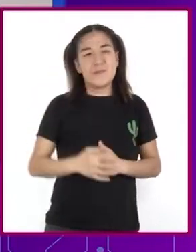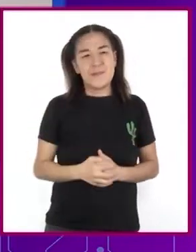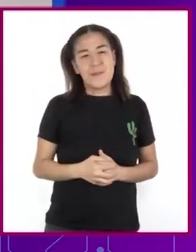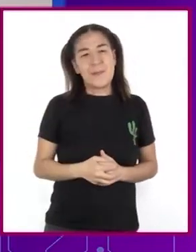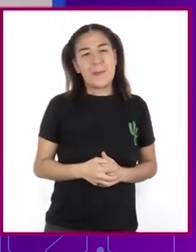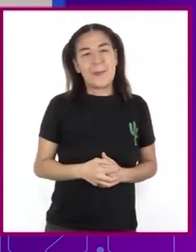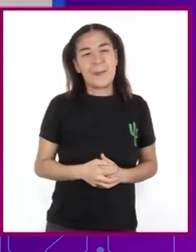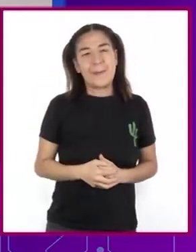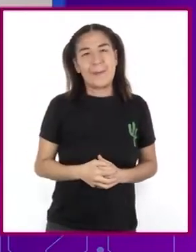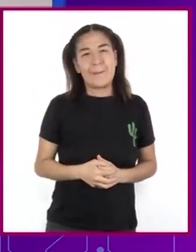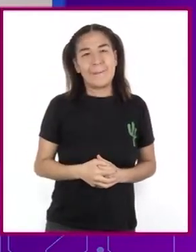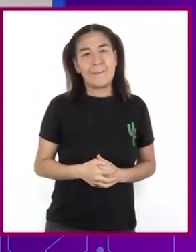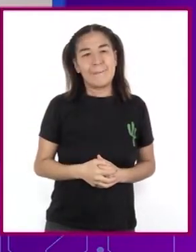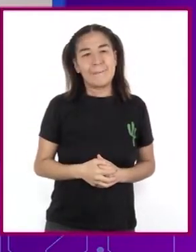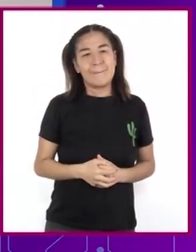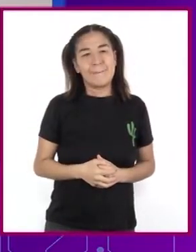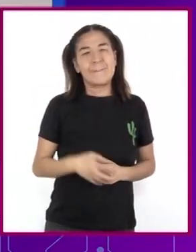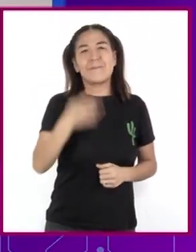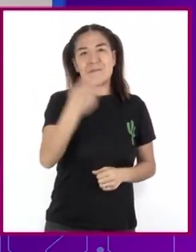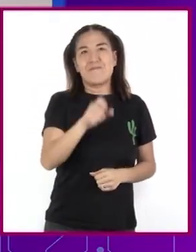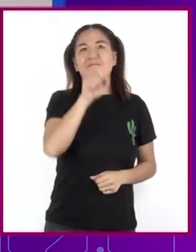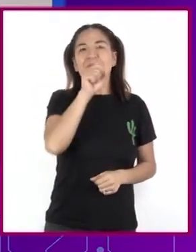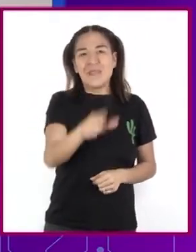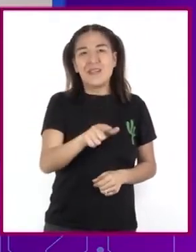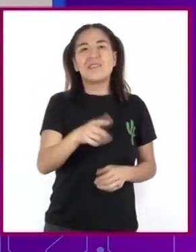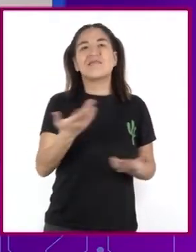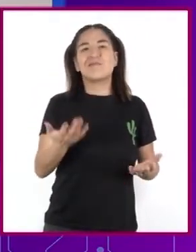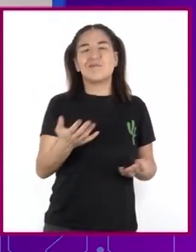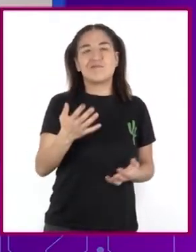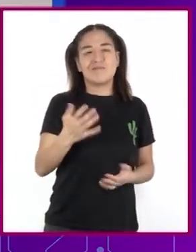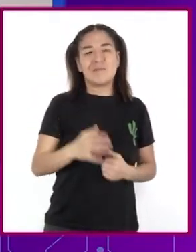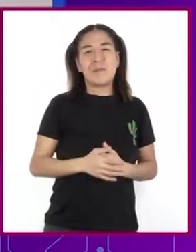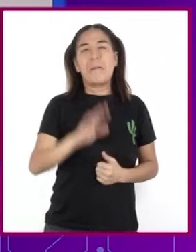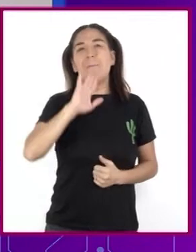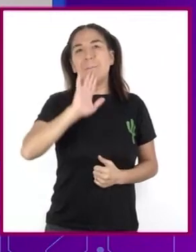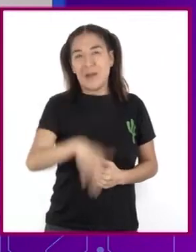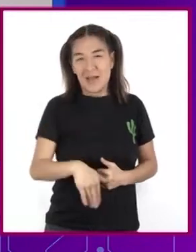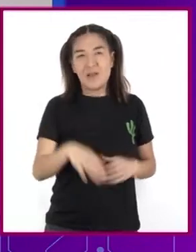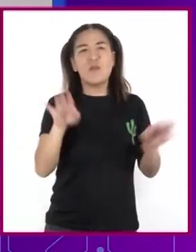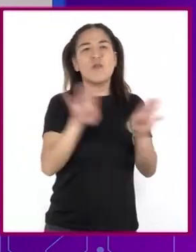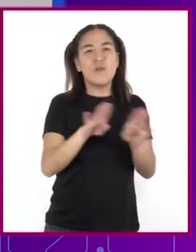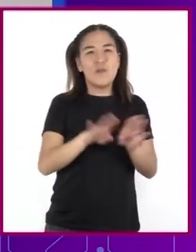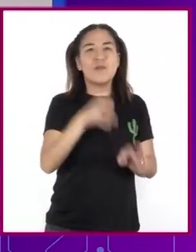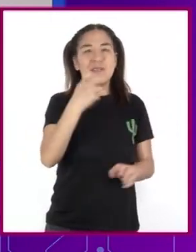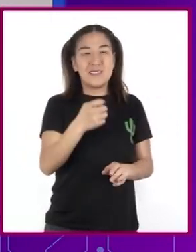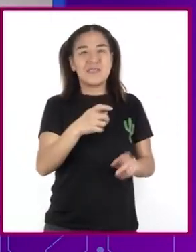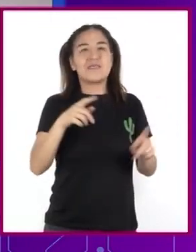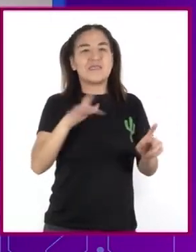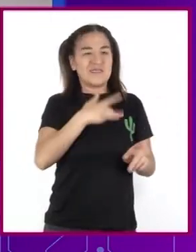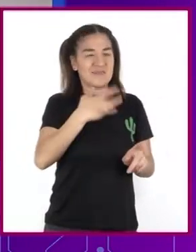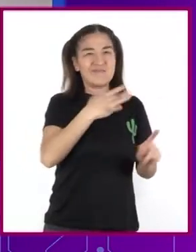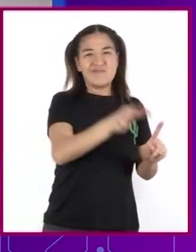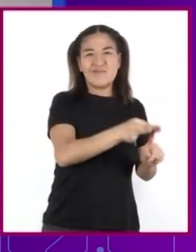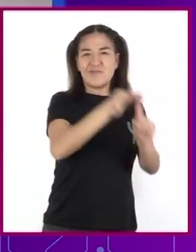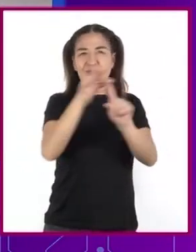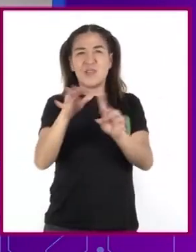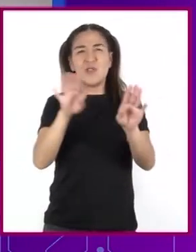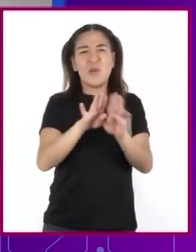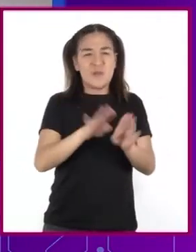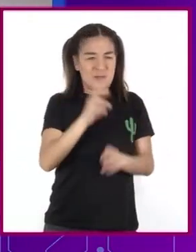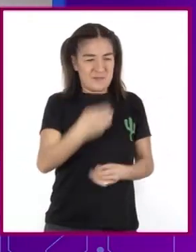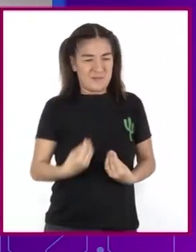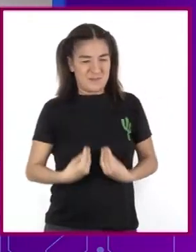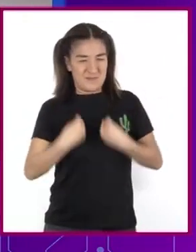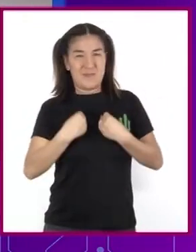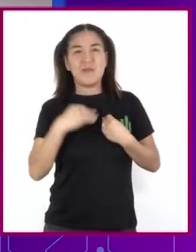han afectado y de qué manera han salido a reducir en cada uno de los aspectos de la vida. Y